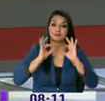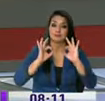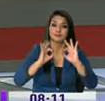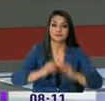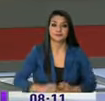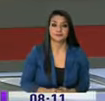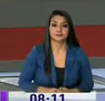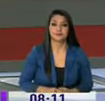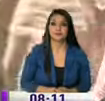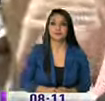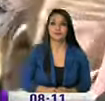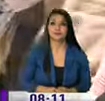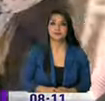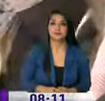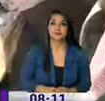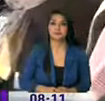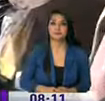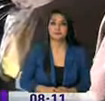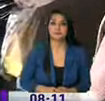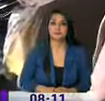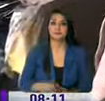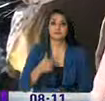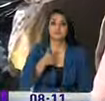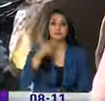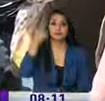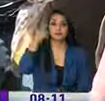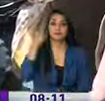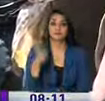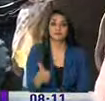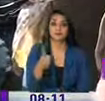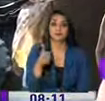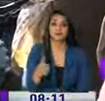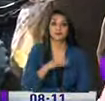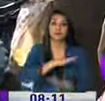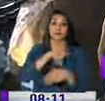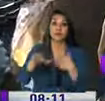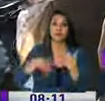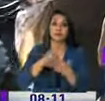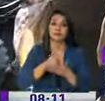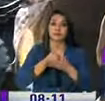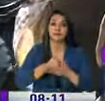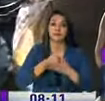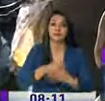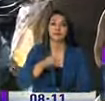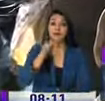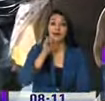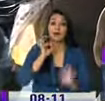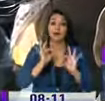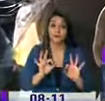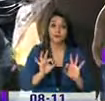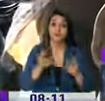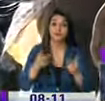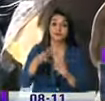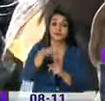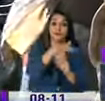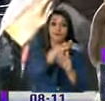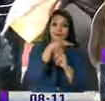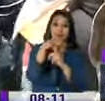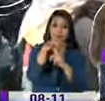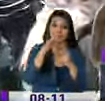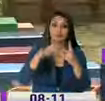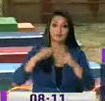miremos. Para mí me parece muy bueno. Todos estamos beneficiados del agua y del parque,